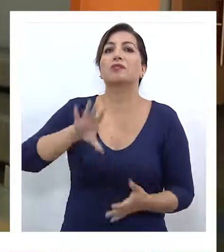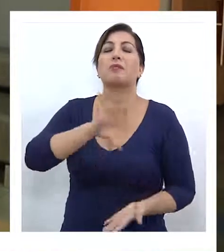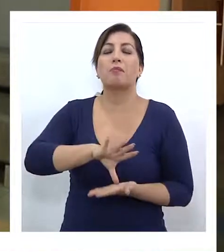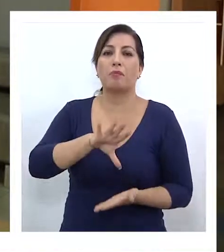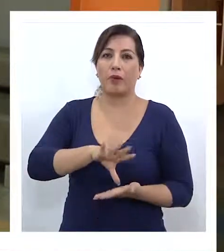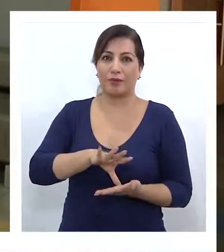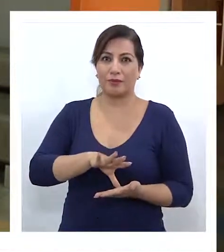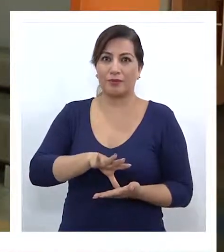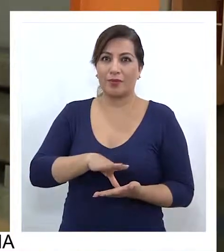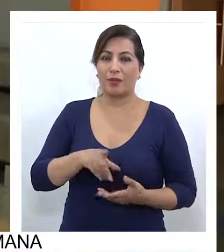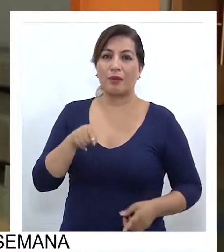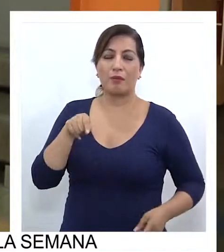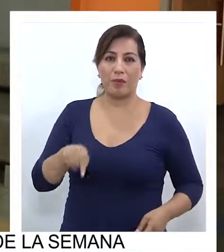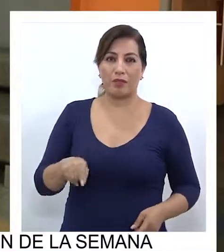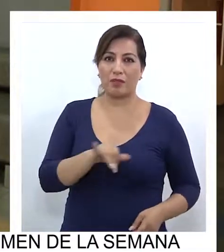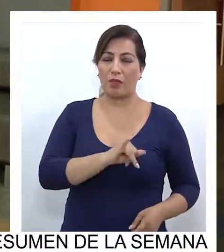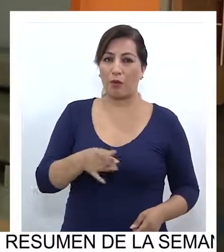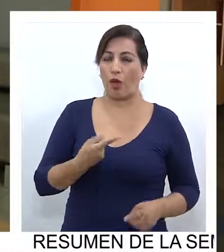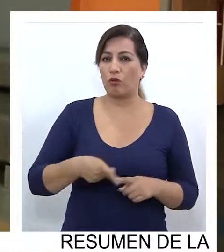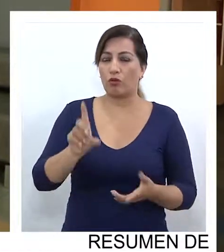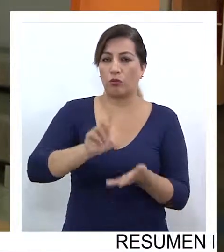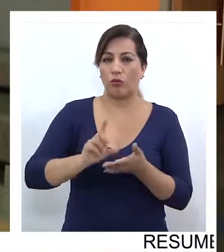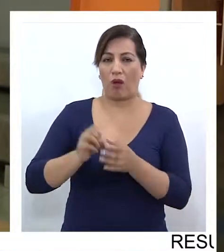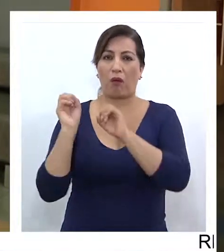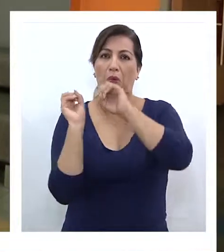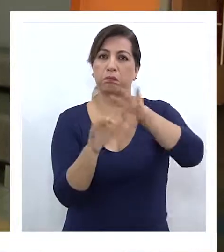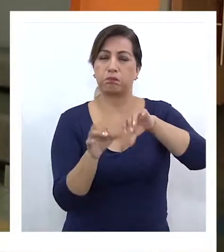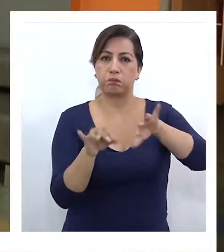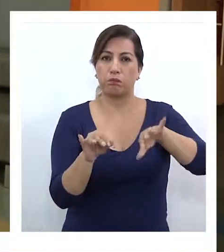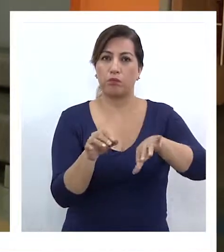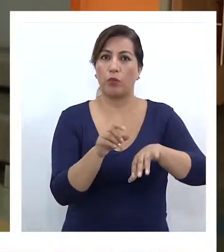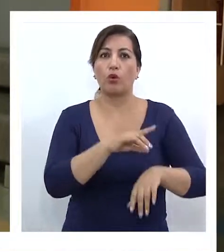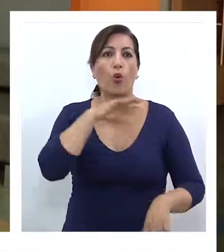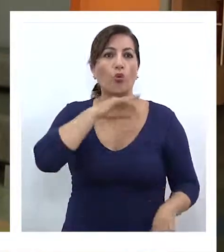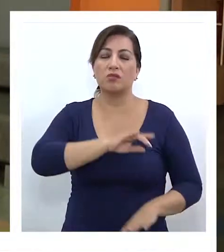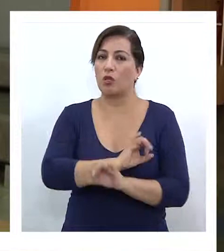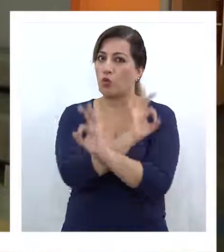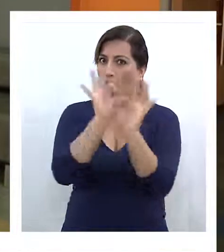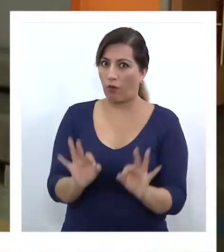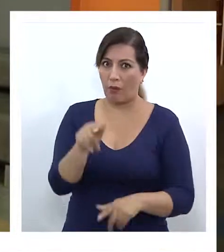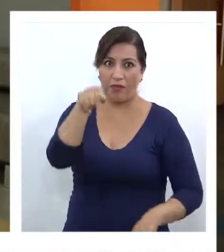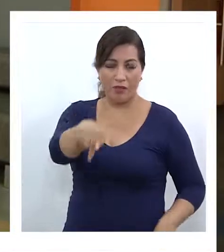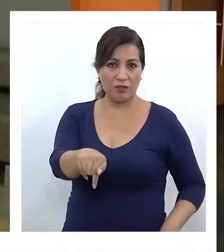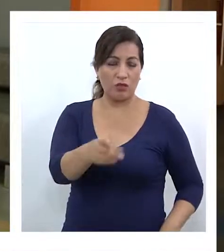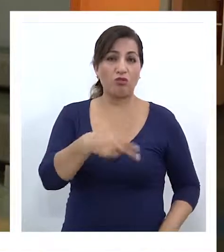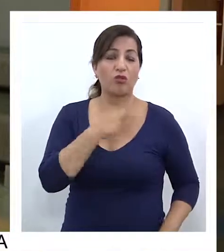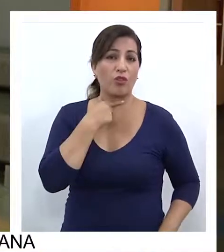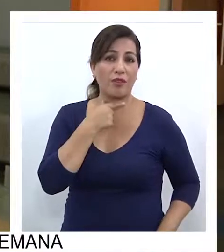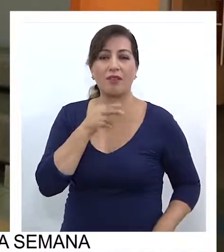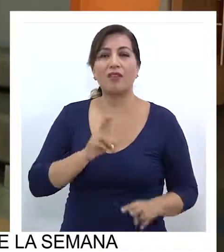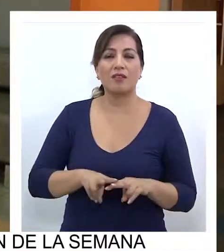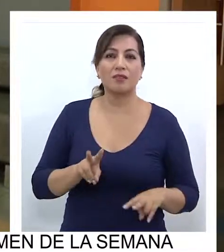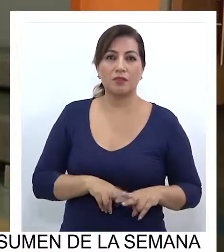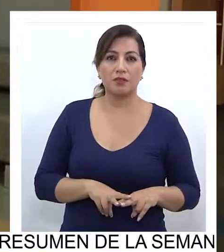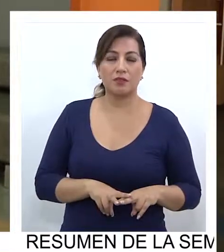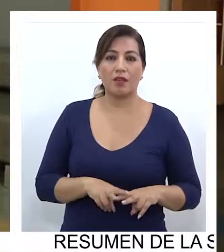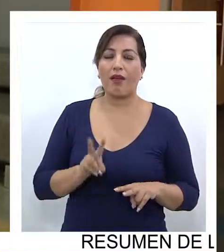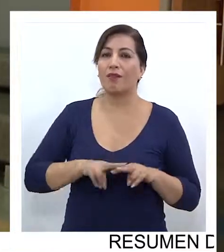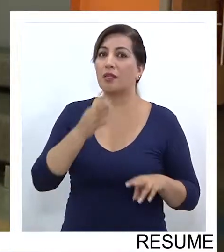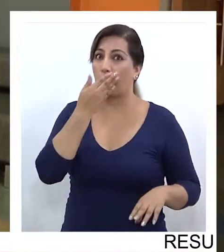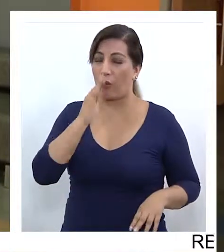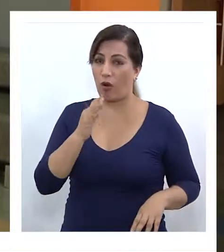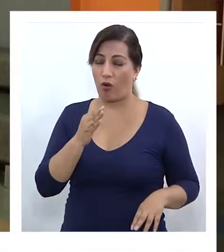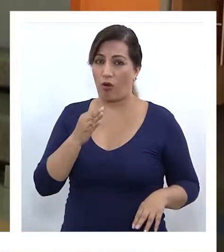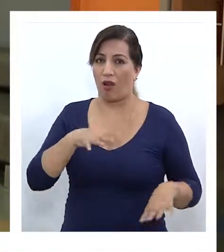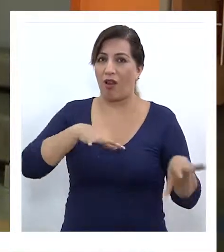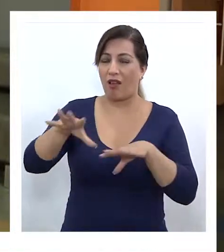como país con ese reclamar que se va a un lugar, un depósito, ya no lo ocupamos nunca más. Entonces, ¿qué pretendemos? De optimizar los recursos